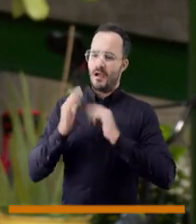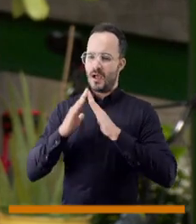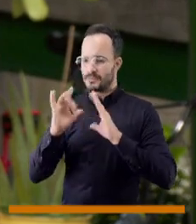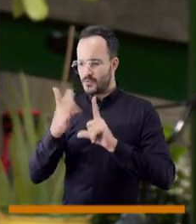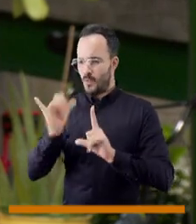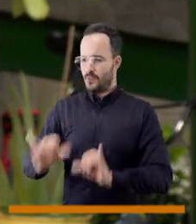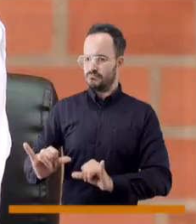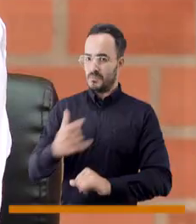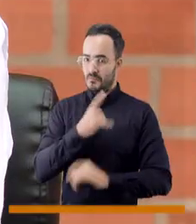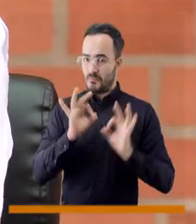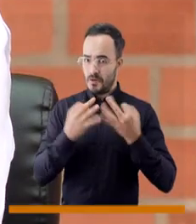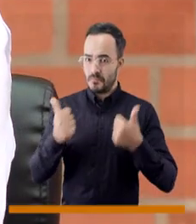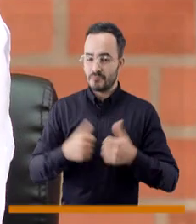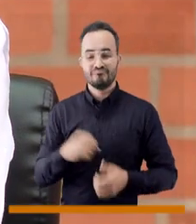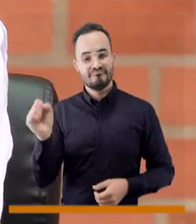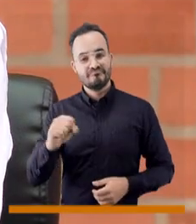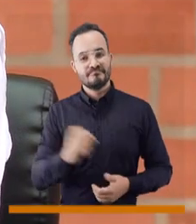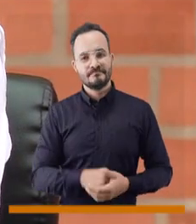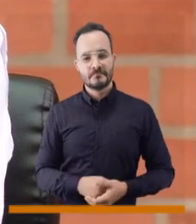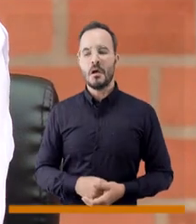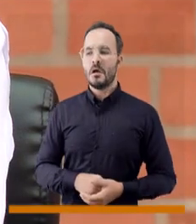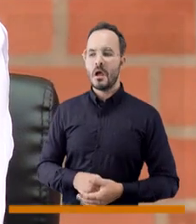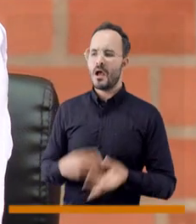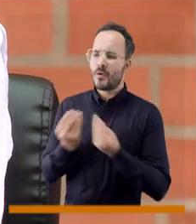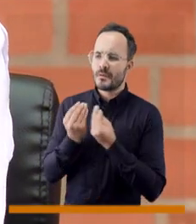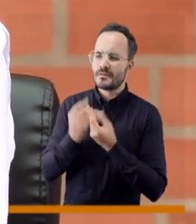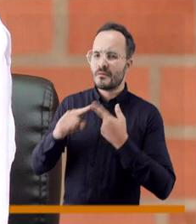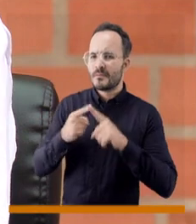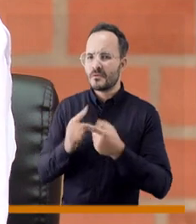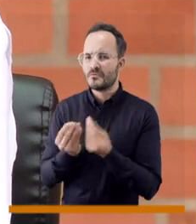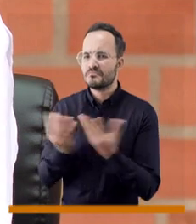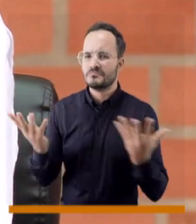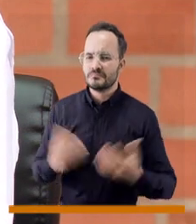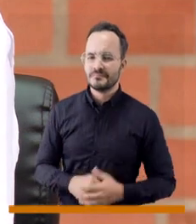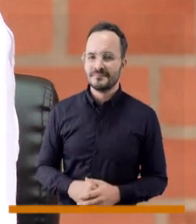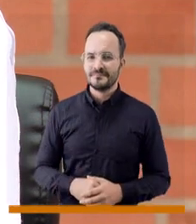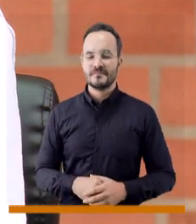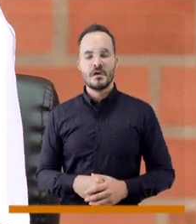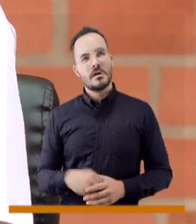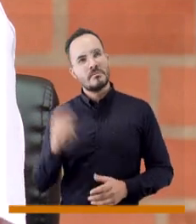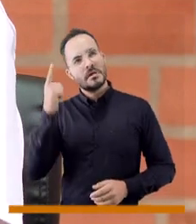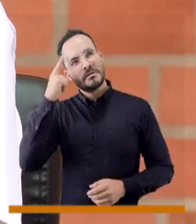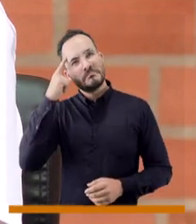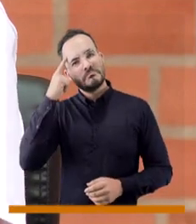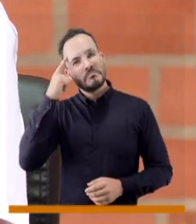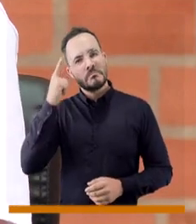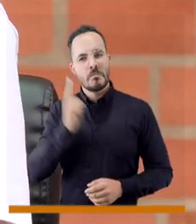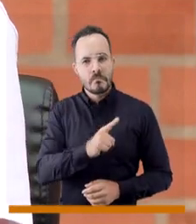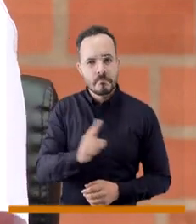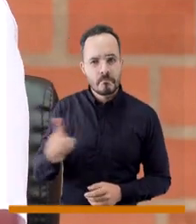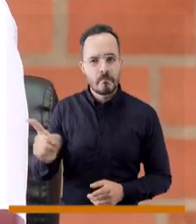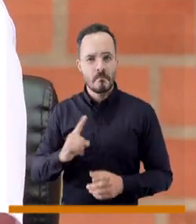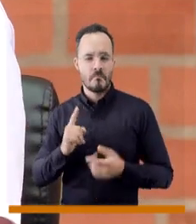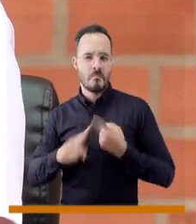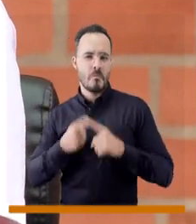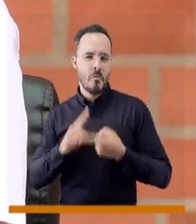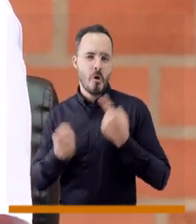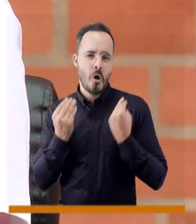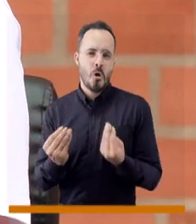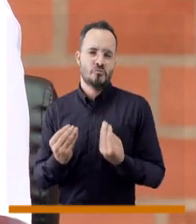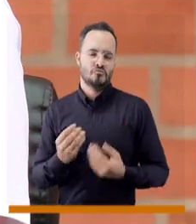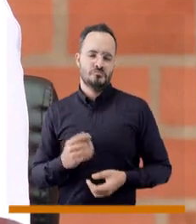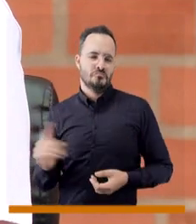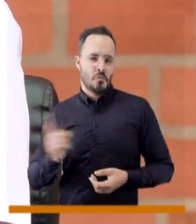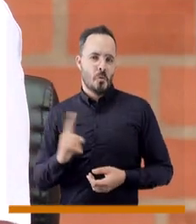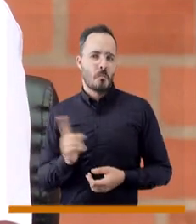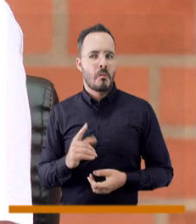tu calidad de vida. Sí. ¿Y los compañeros? ¿Cuántos amigos tienes? Pues todavía